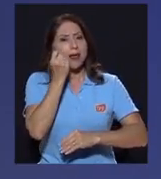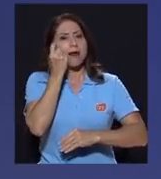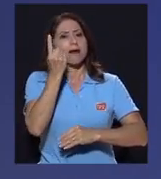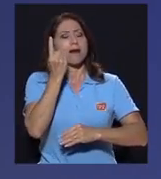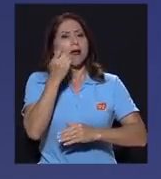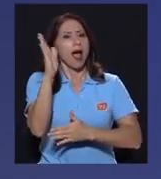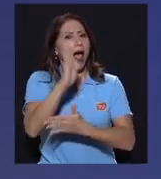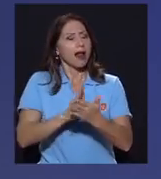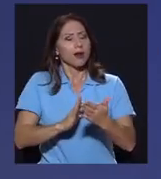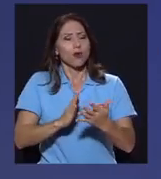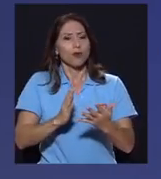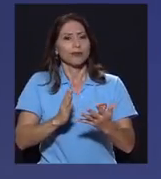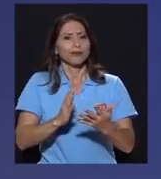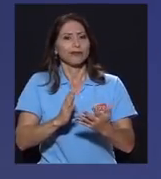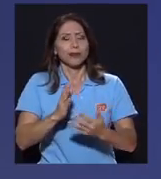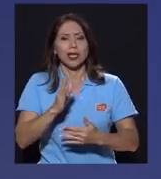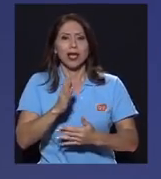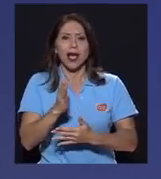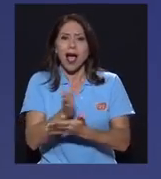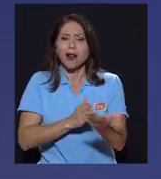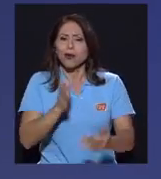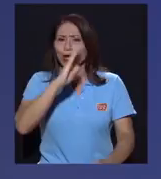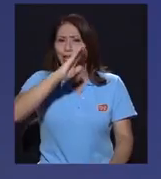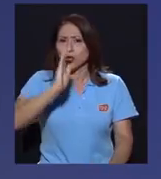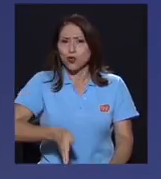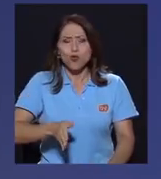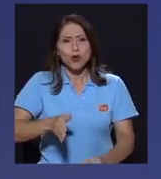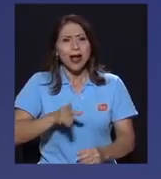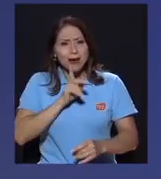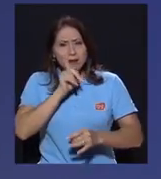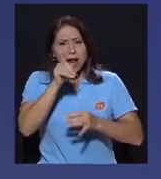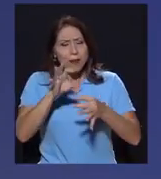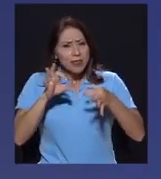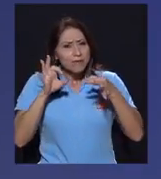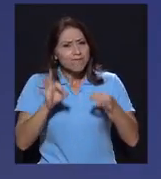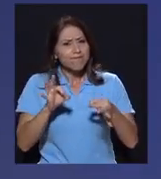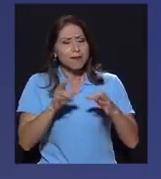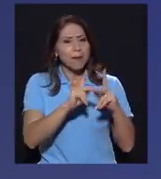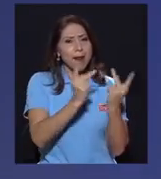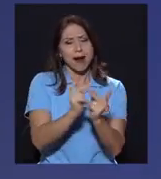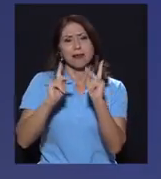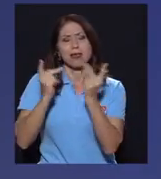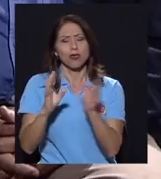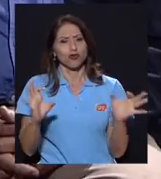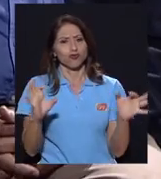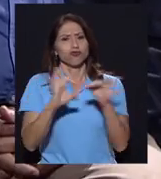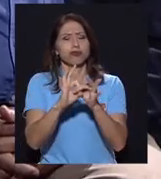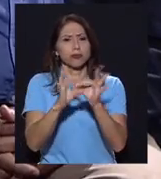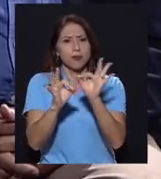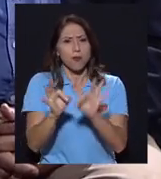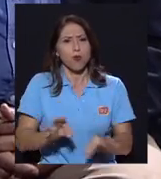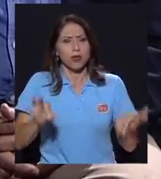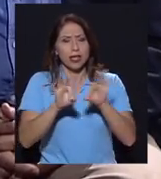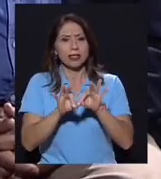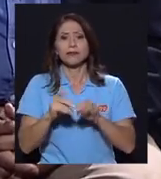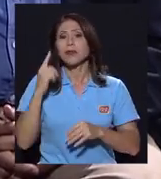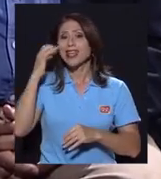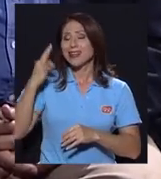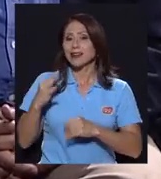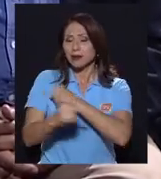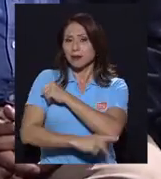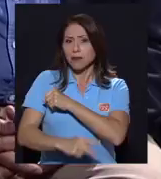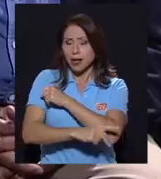algo que nunca ha aterrizado formalmente en esos lazos tan importantes entre los partidos bueno me parece que el país